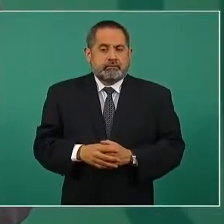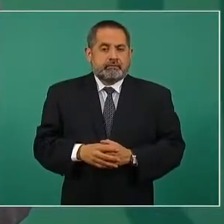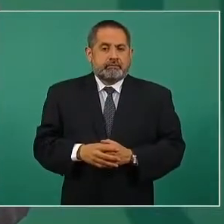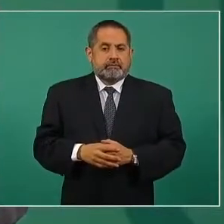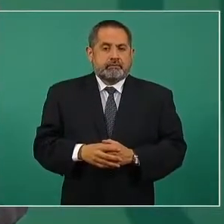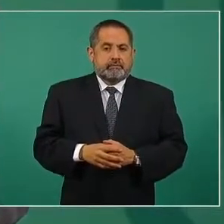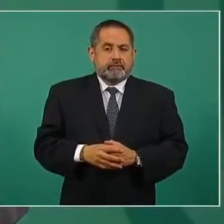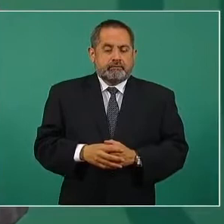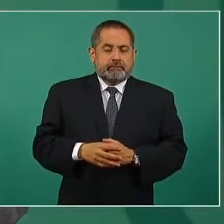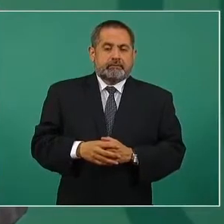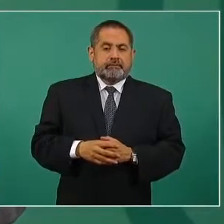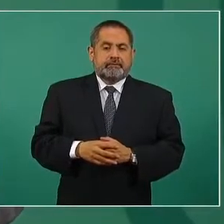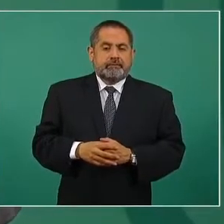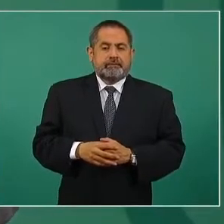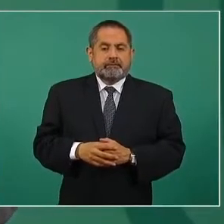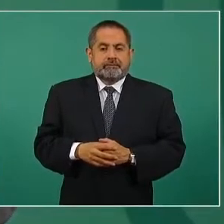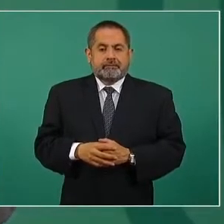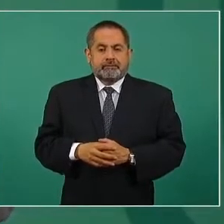se